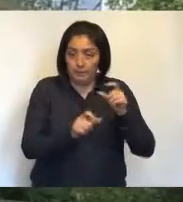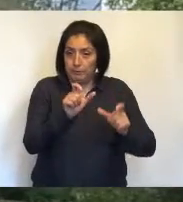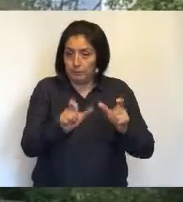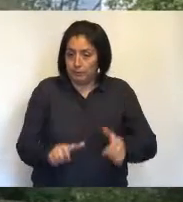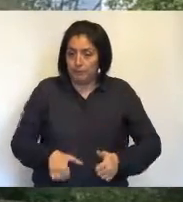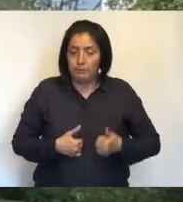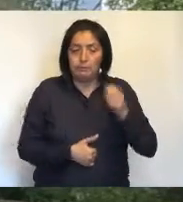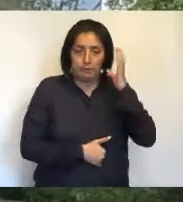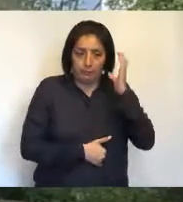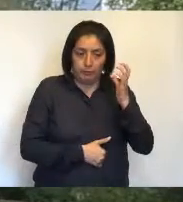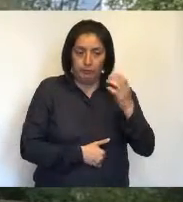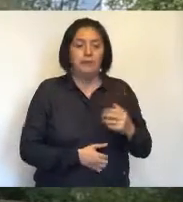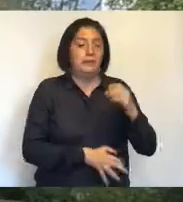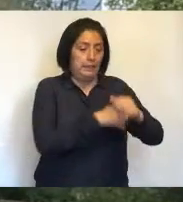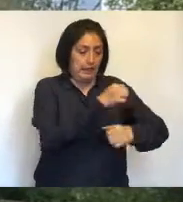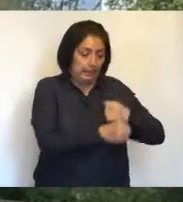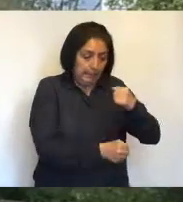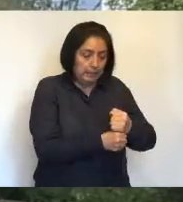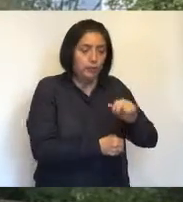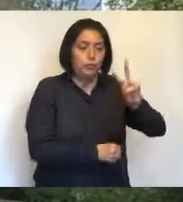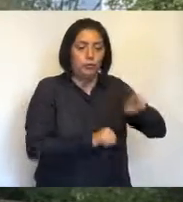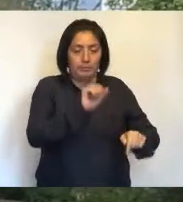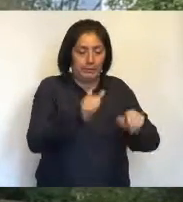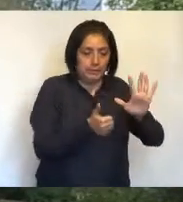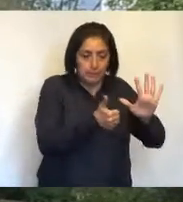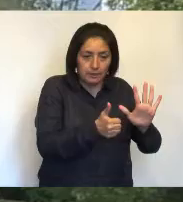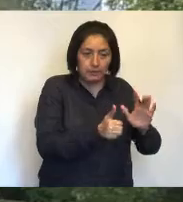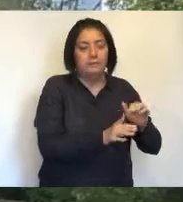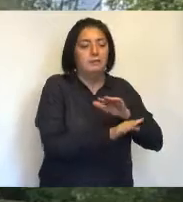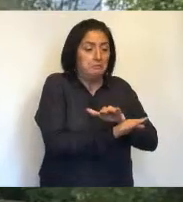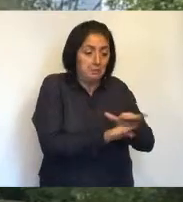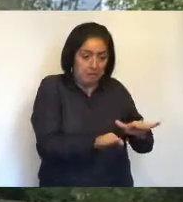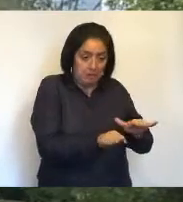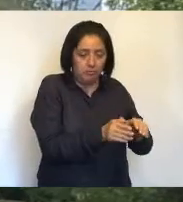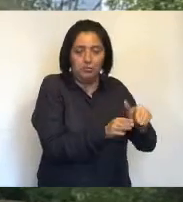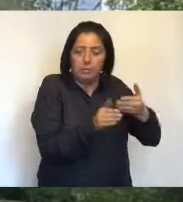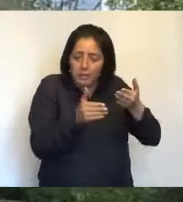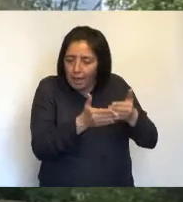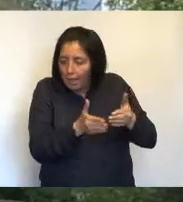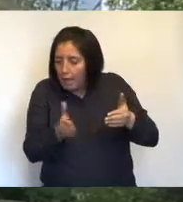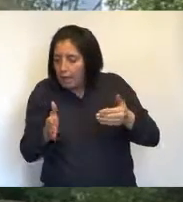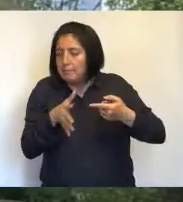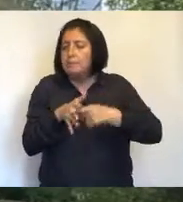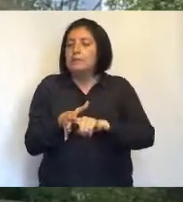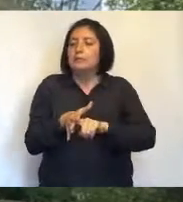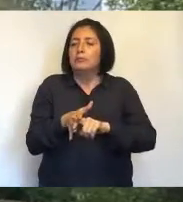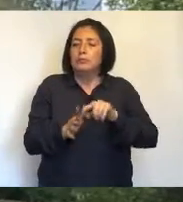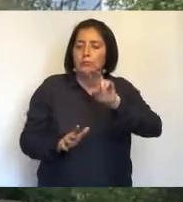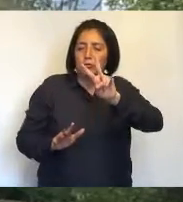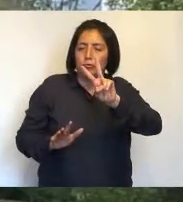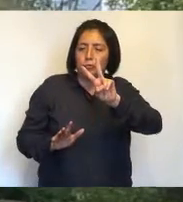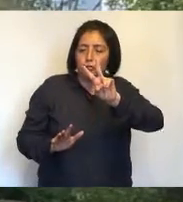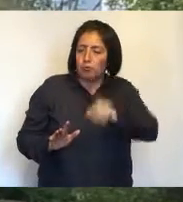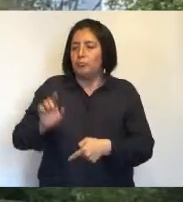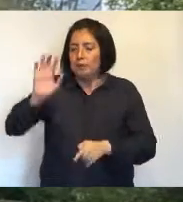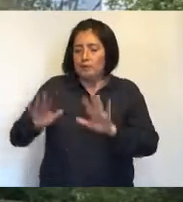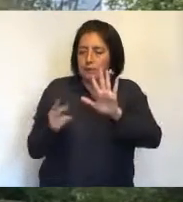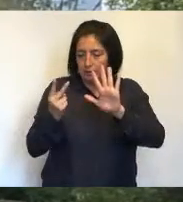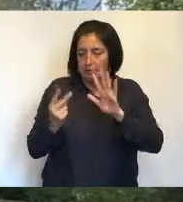Queridos vecinos, terminando el año 2016 y entrando ya a lo que es el